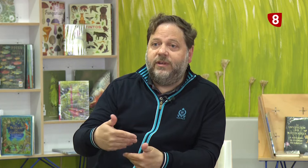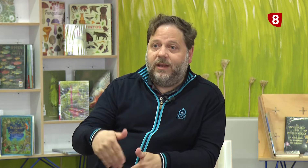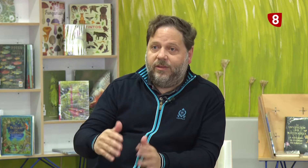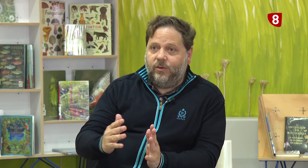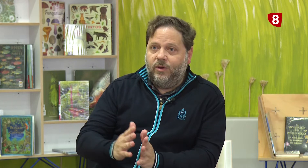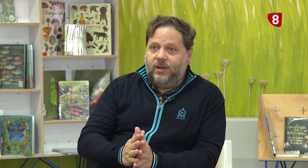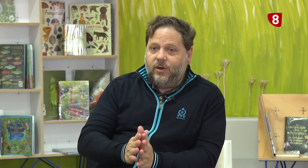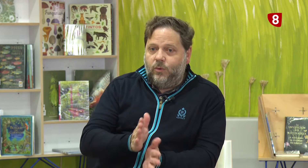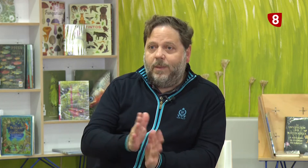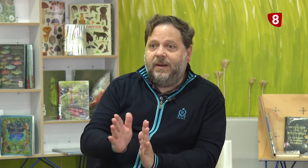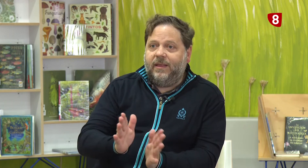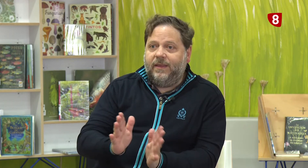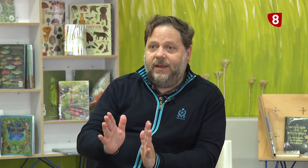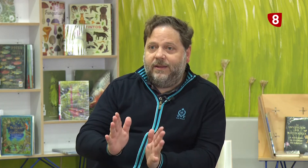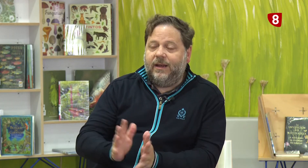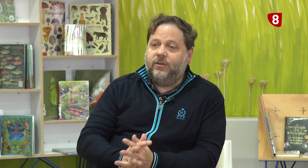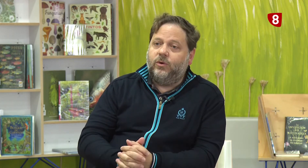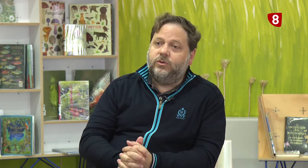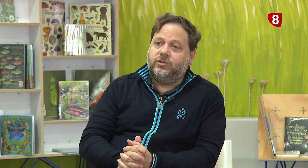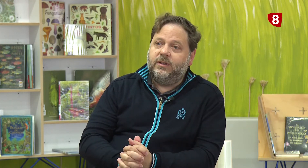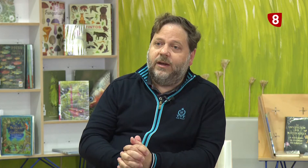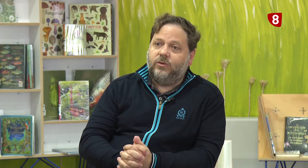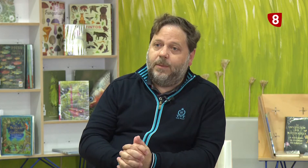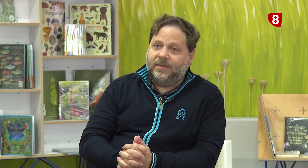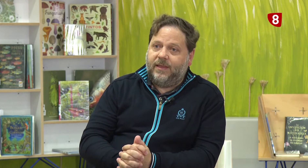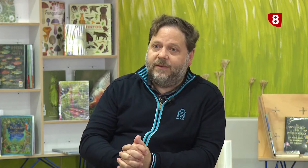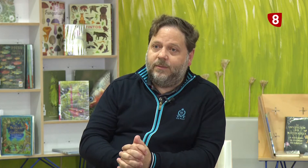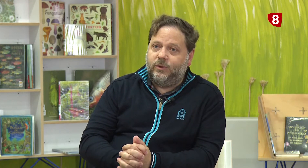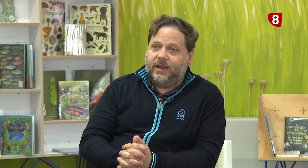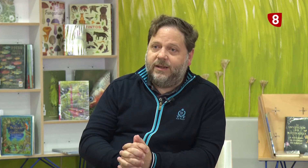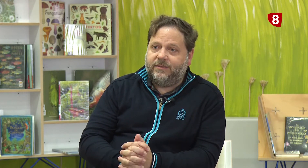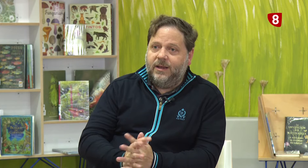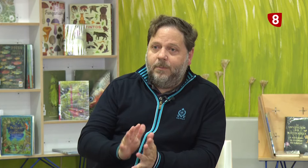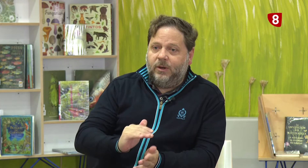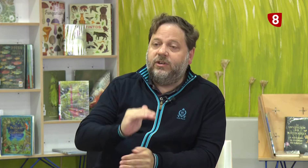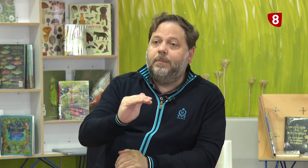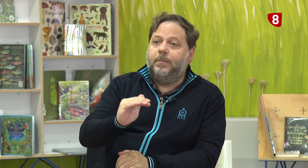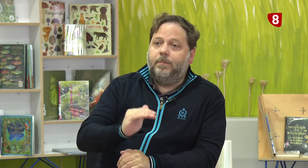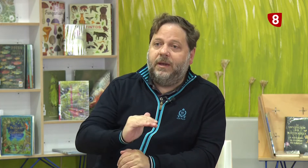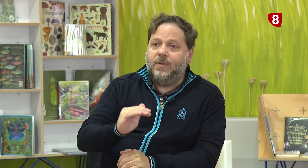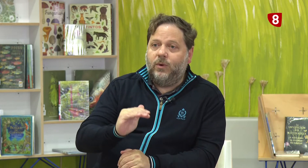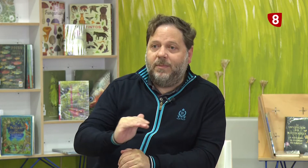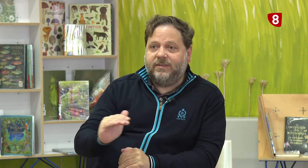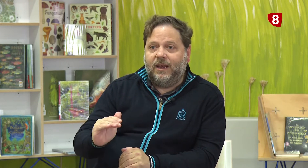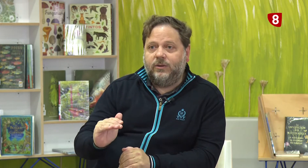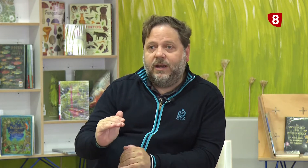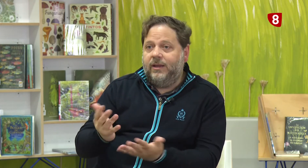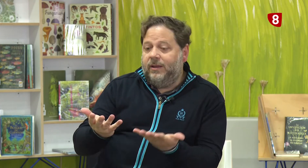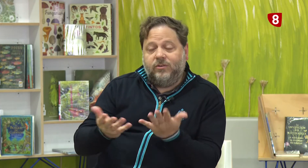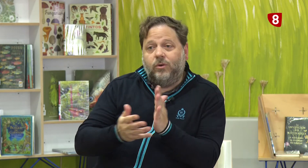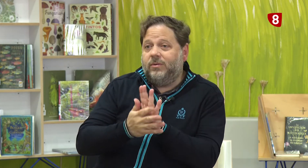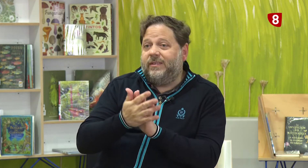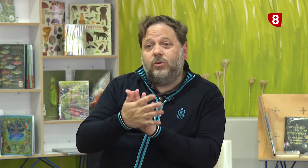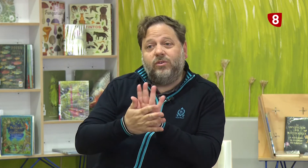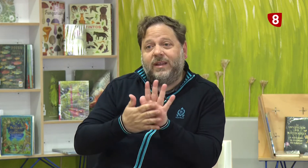audición, si han nacido con una pérdida de las dos capacidades simultáneas, pero siempre prima una más que la otra,